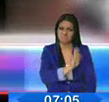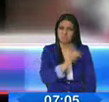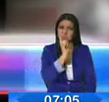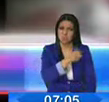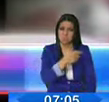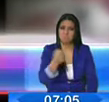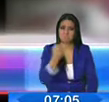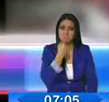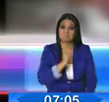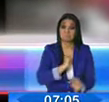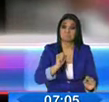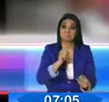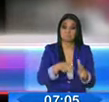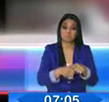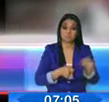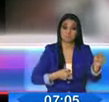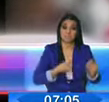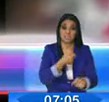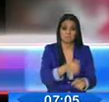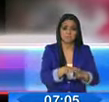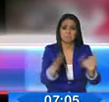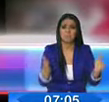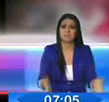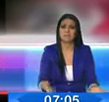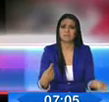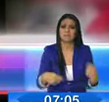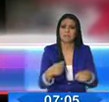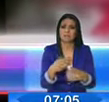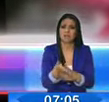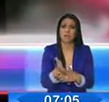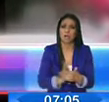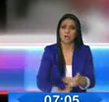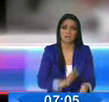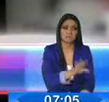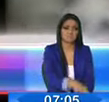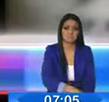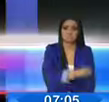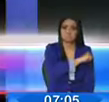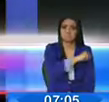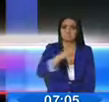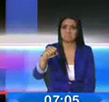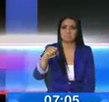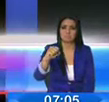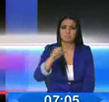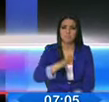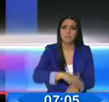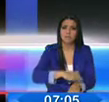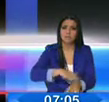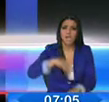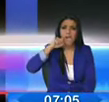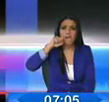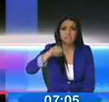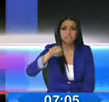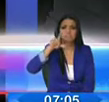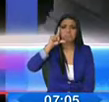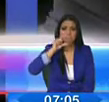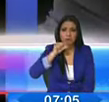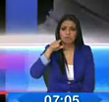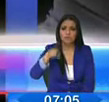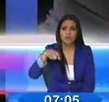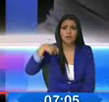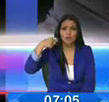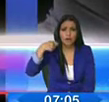ahí cogió el cuchillo de una mesa un chico que vende aguacate y le mete la puñalada en con una presea pollo porque le estaba comiéndose su